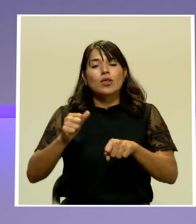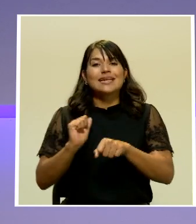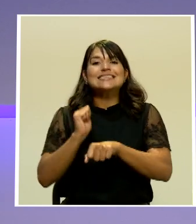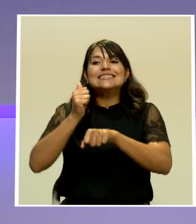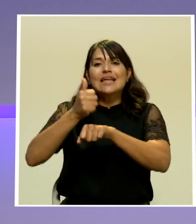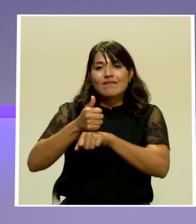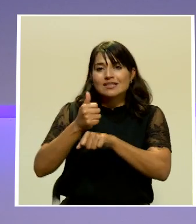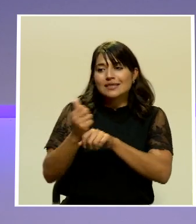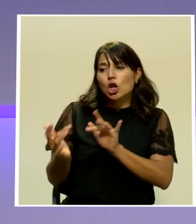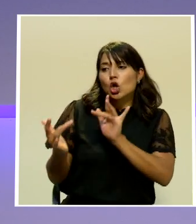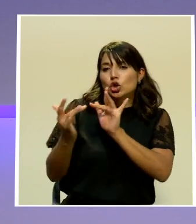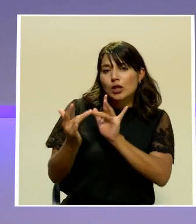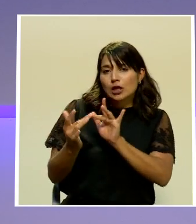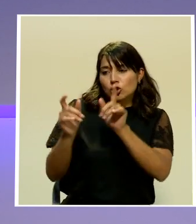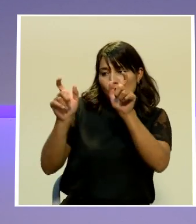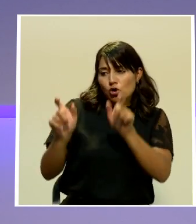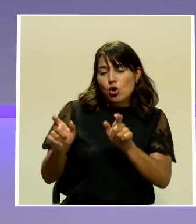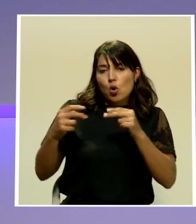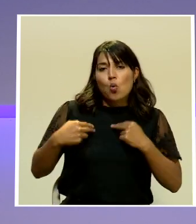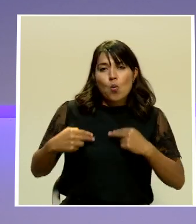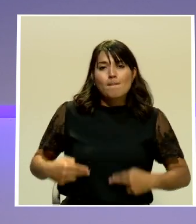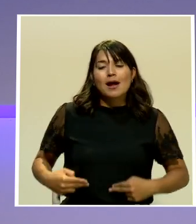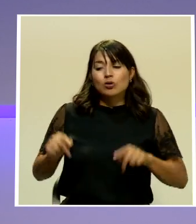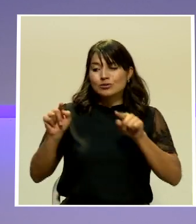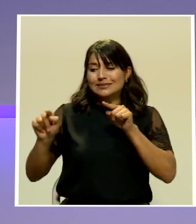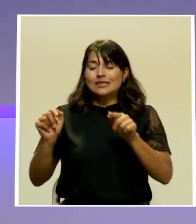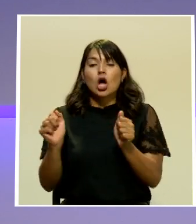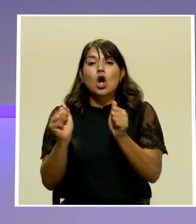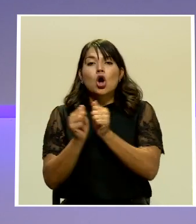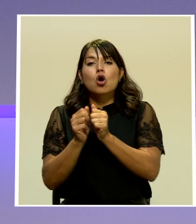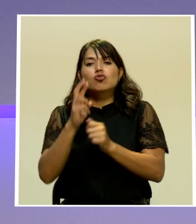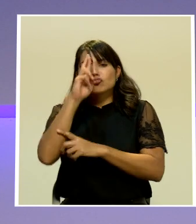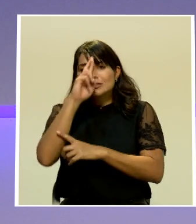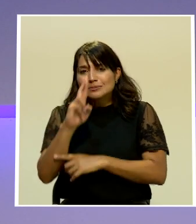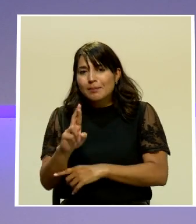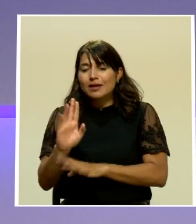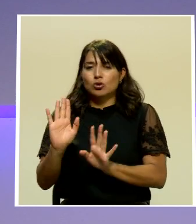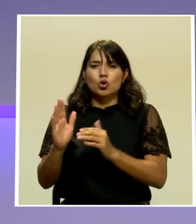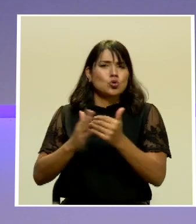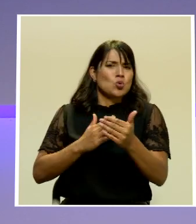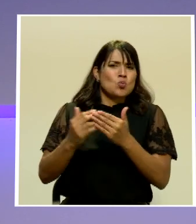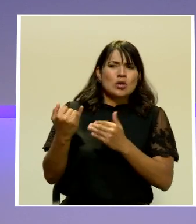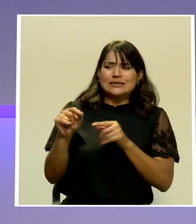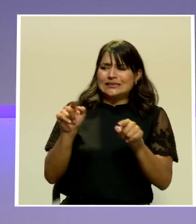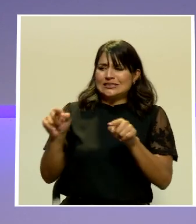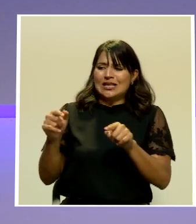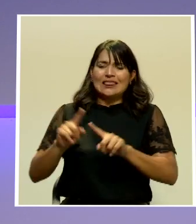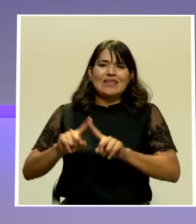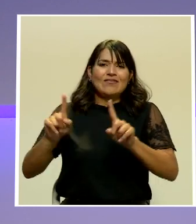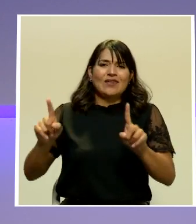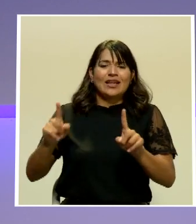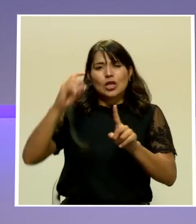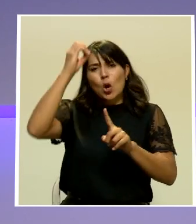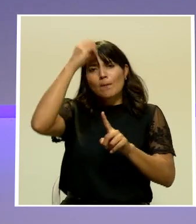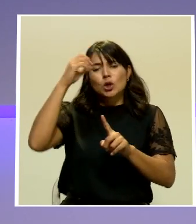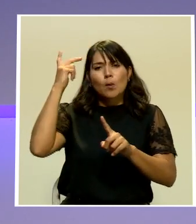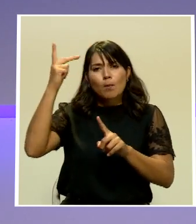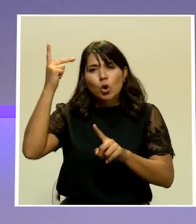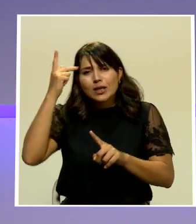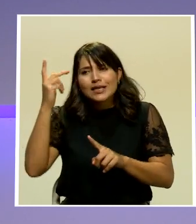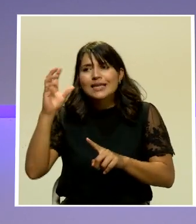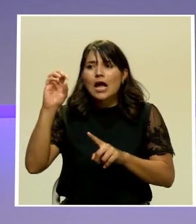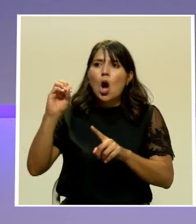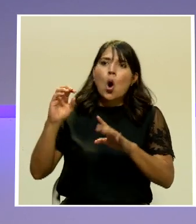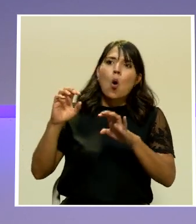respeto más allá de la diferencia política o la diferencia sobre un equipo de fútbol o sobre cualquier cosa. Creo que